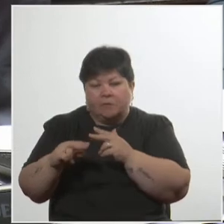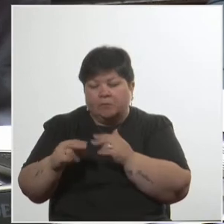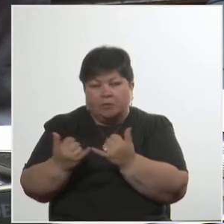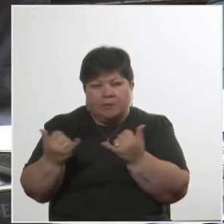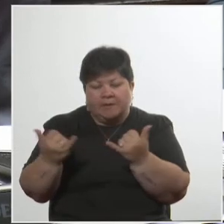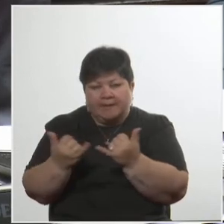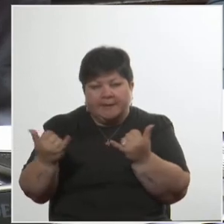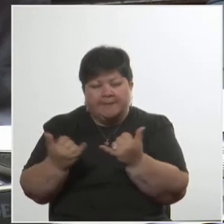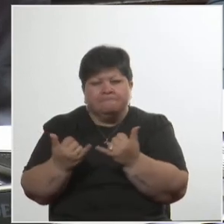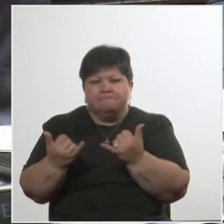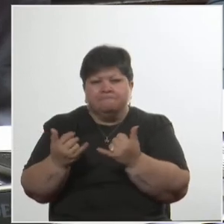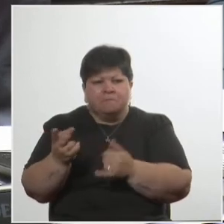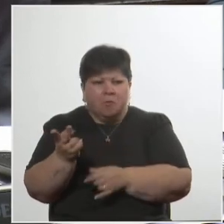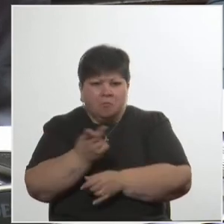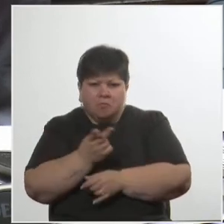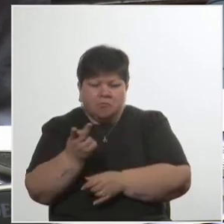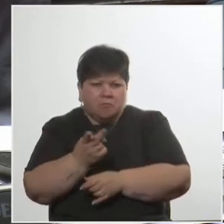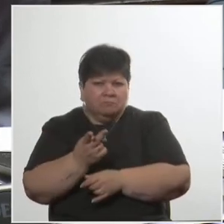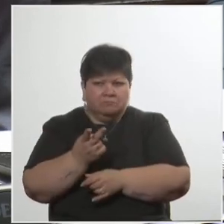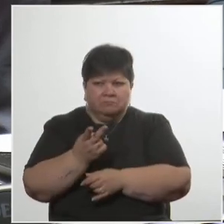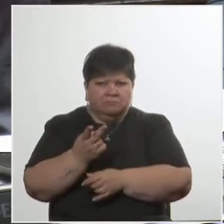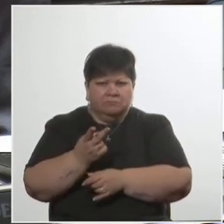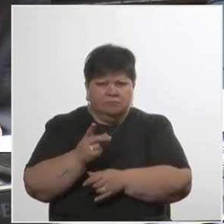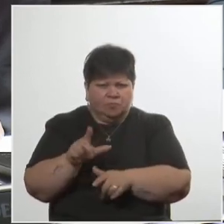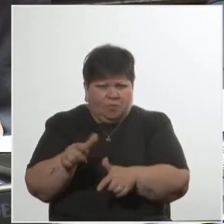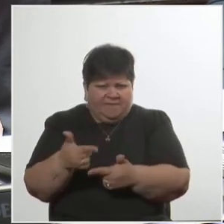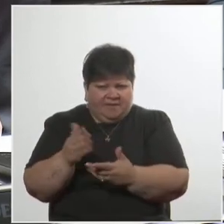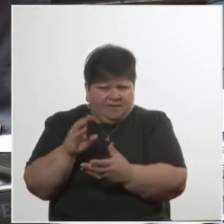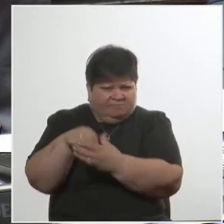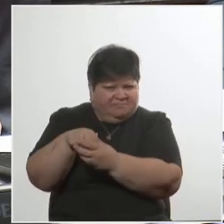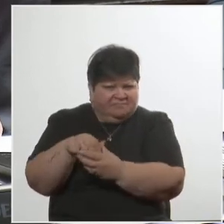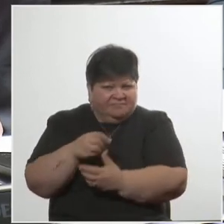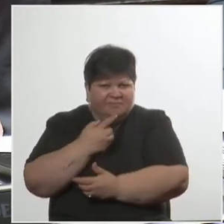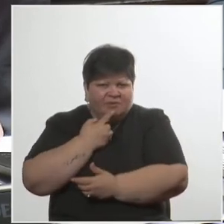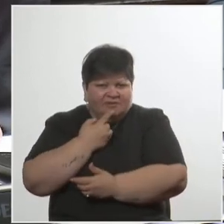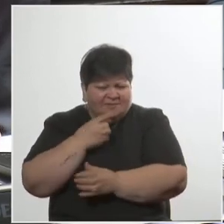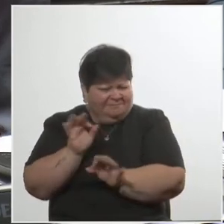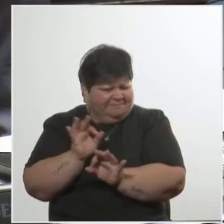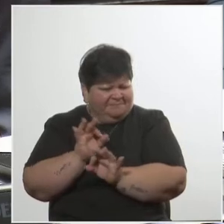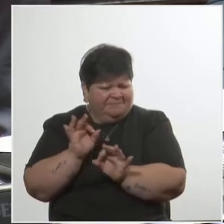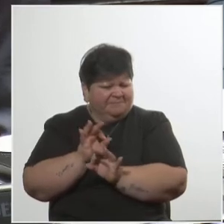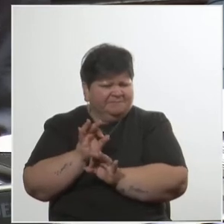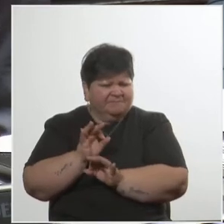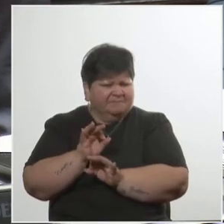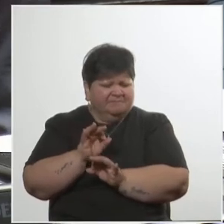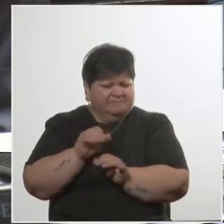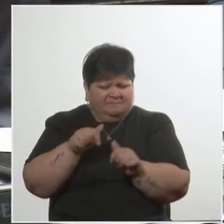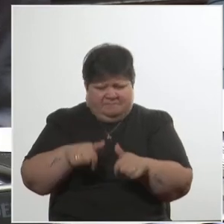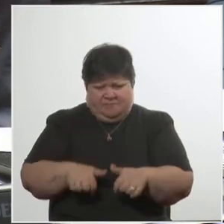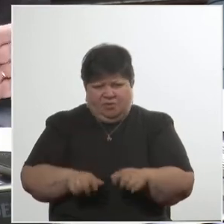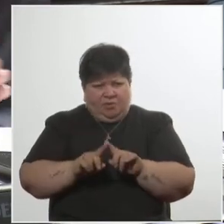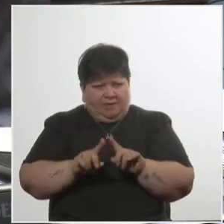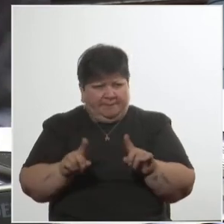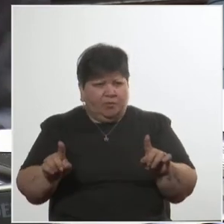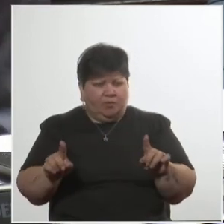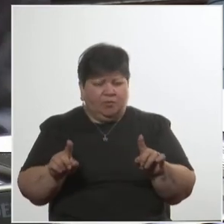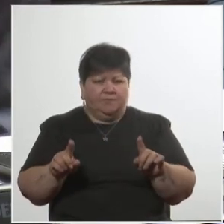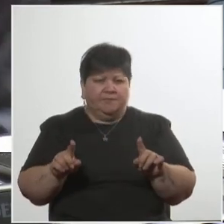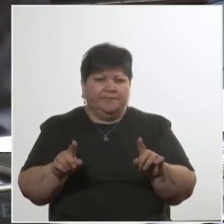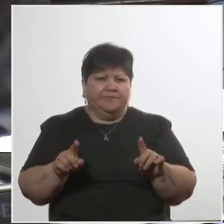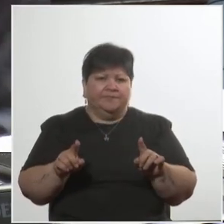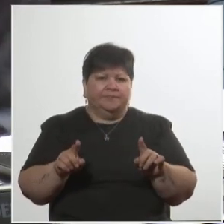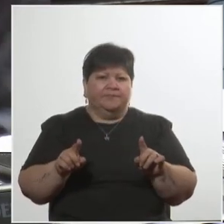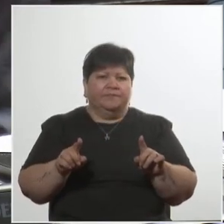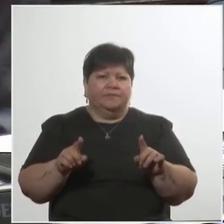tenía ningún tipo de protagonismo político ni lo tienen ni lo tienen hoy a pesar de que